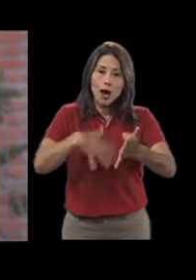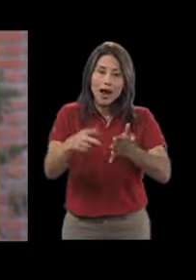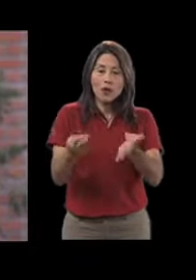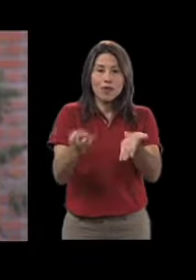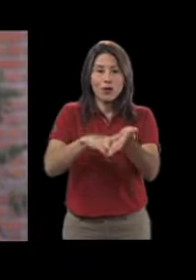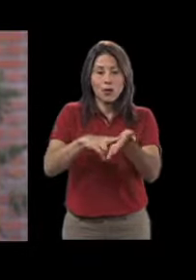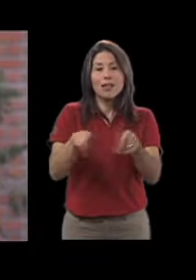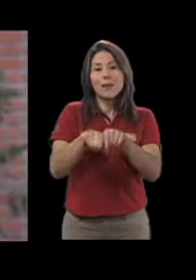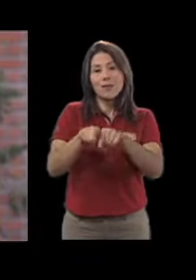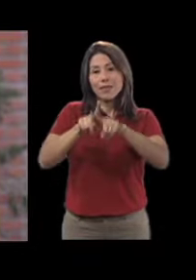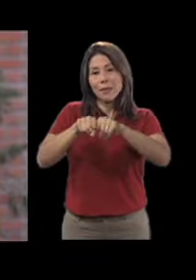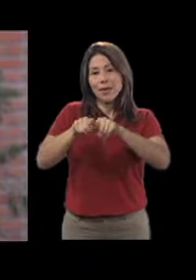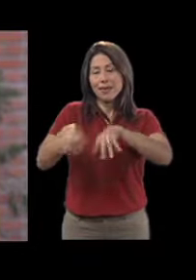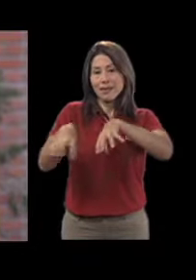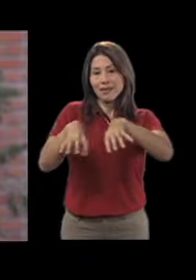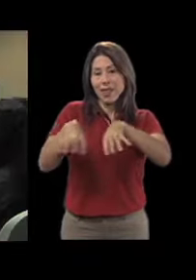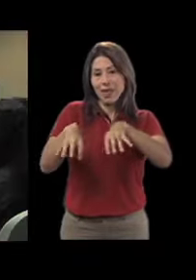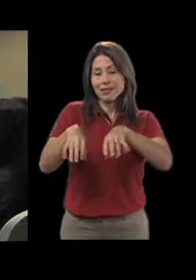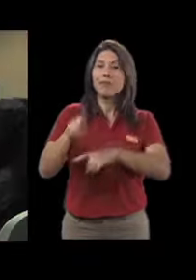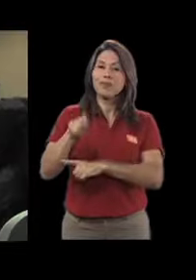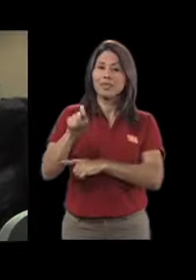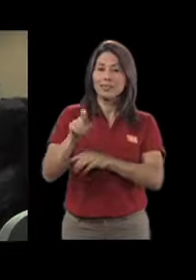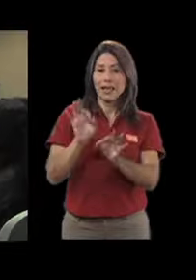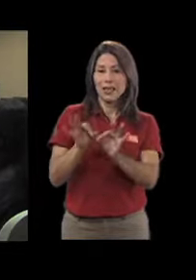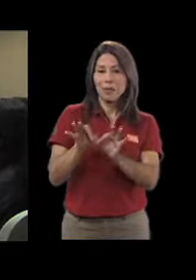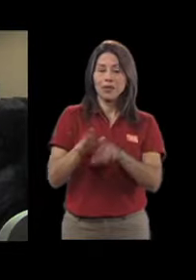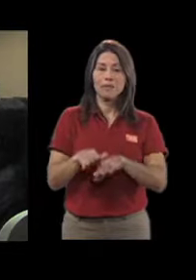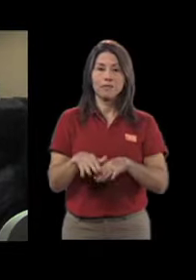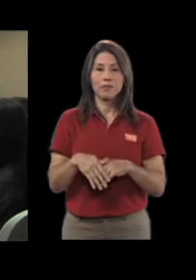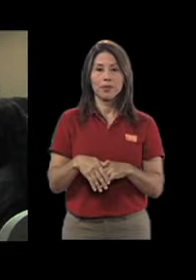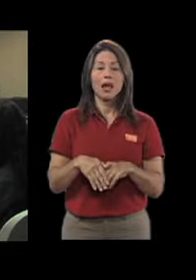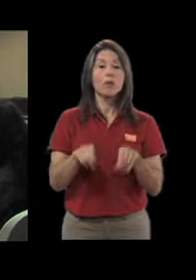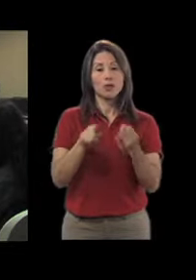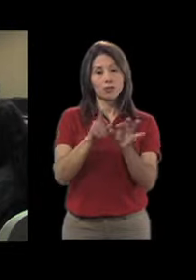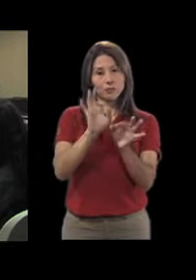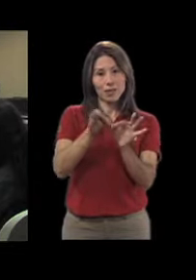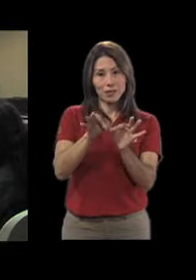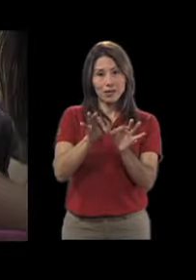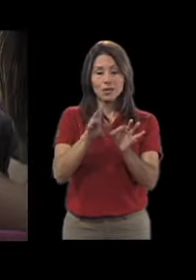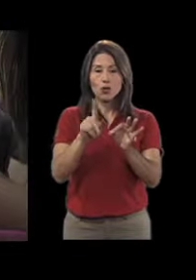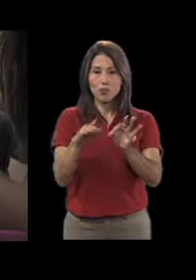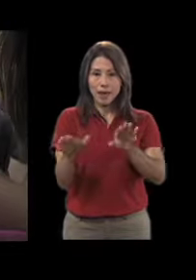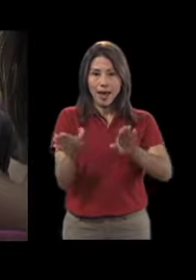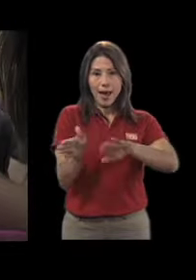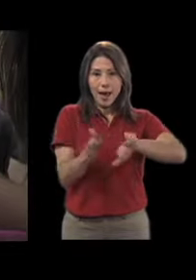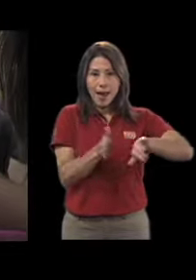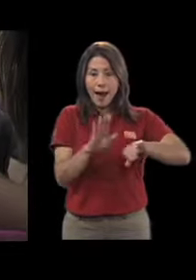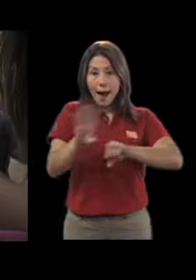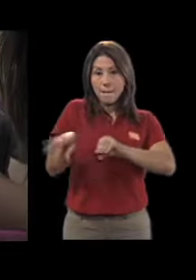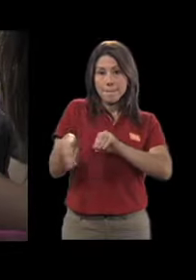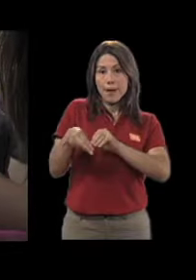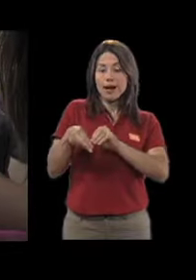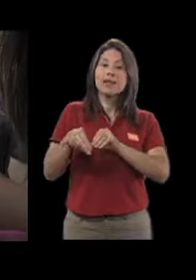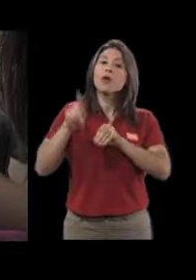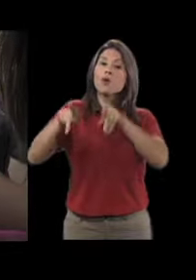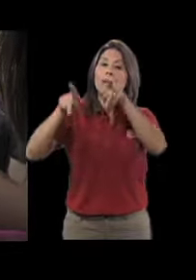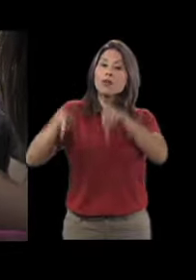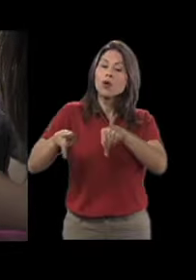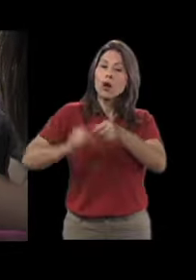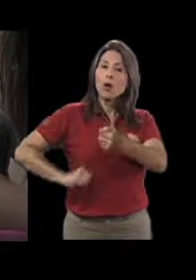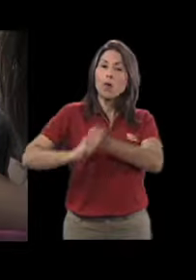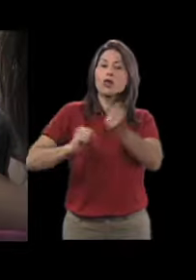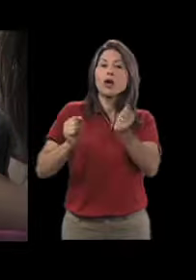cursos, si va a ser la necesidad de la interpretación. Aparte de la interpretación, está el apoyo de una persona que tome